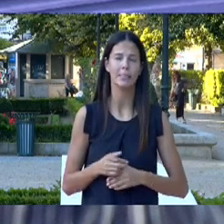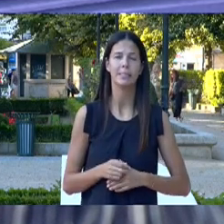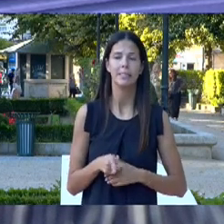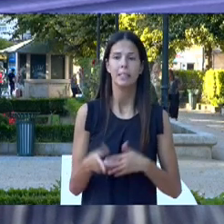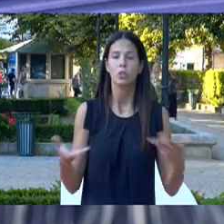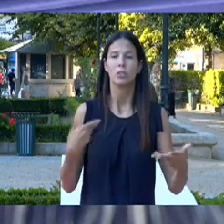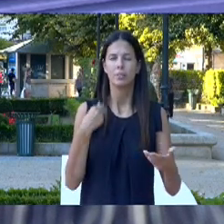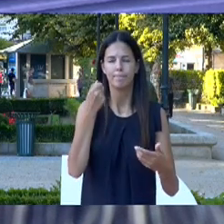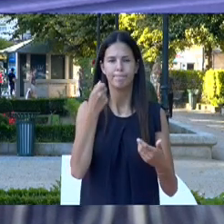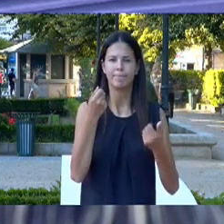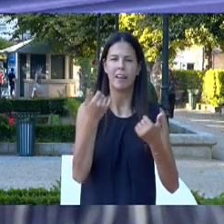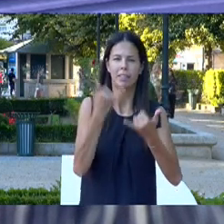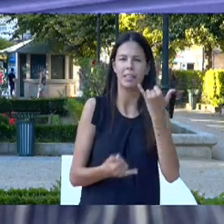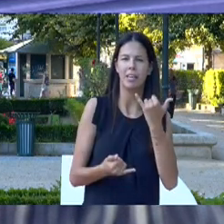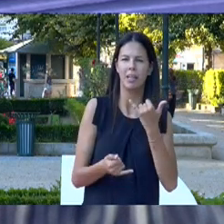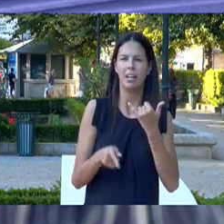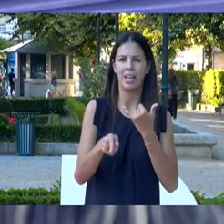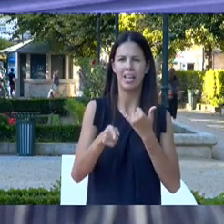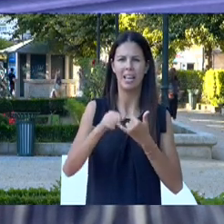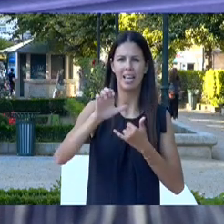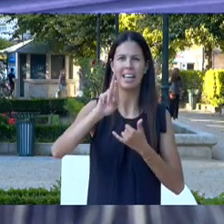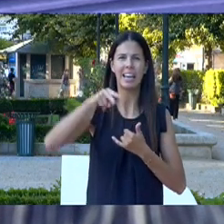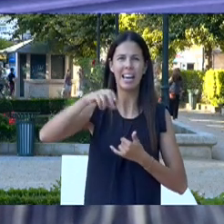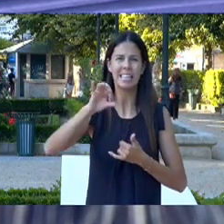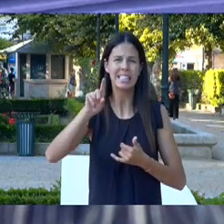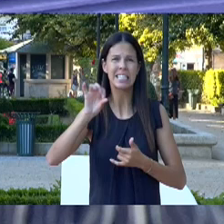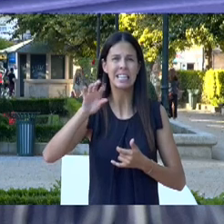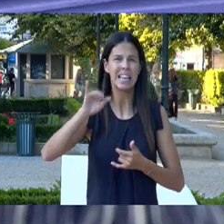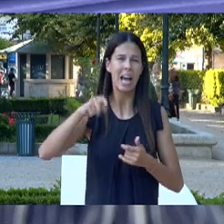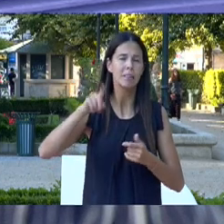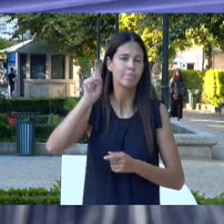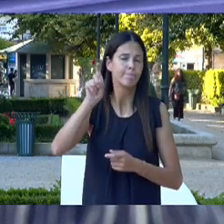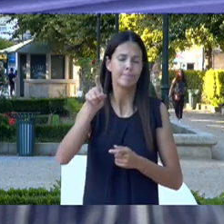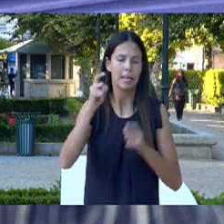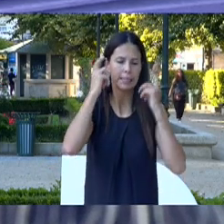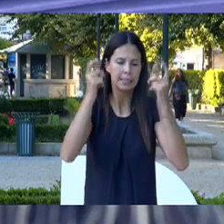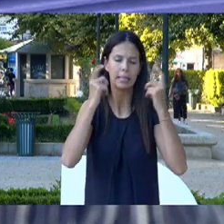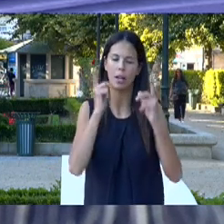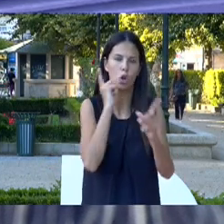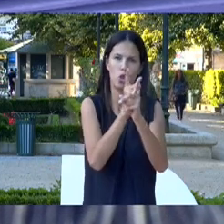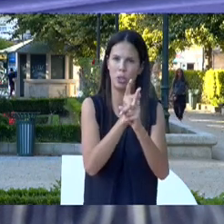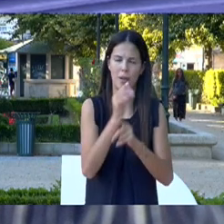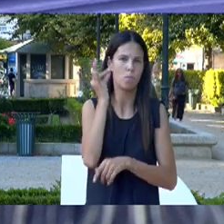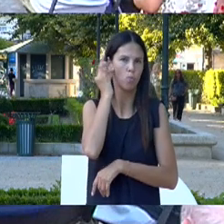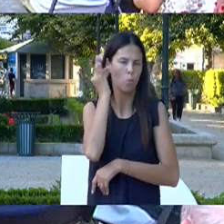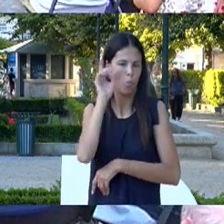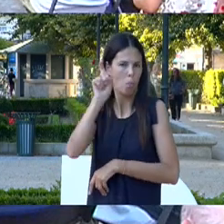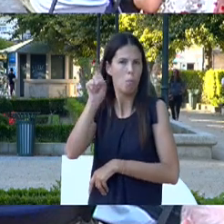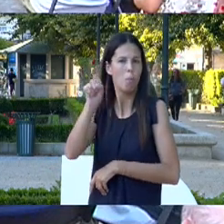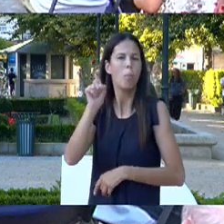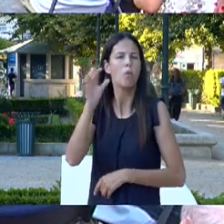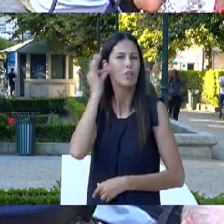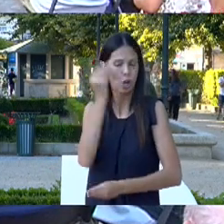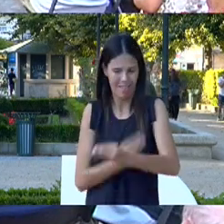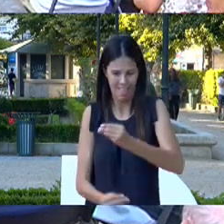prexuizos, pois, tentou facerlles fronte Ernestina Otero, non? Unha mestra, profesora, nada, aquí